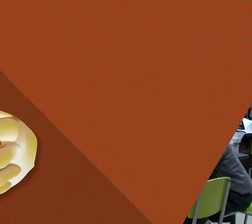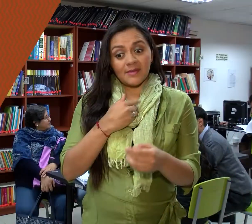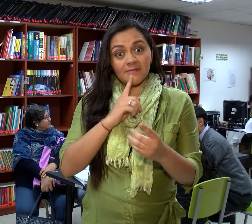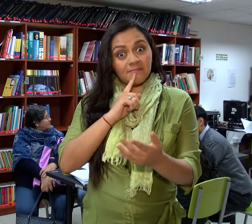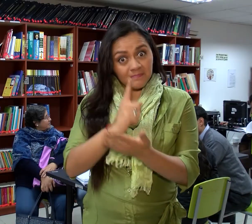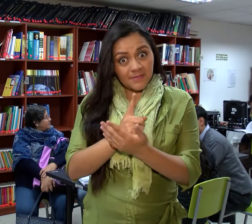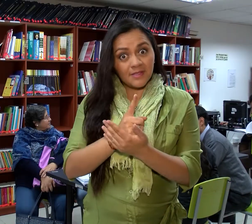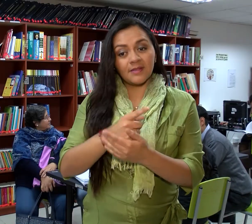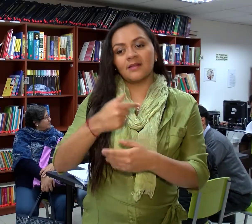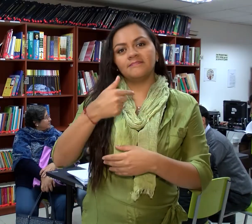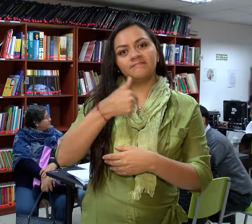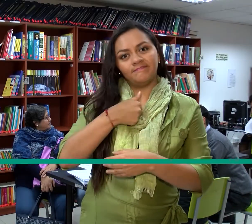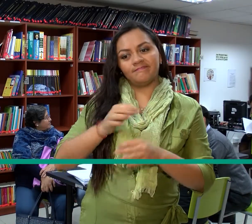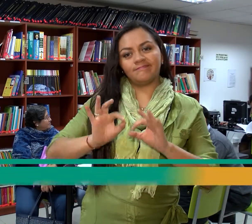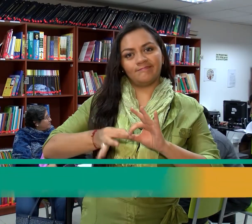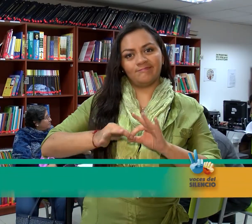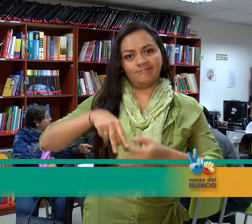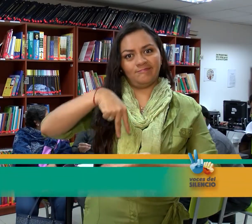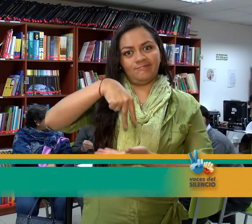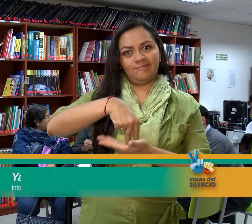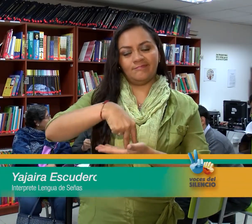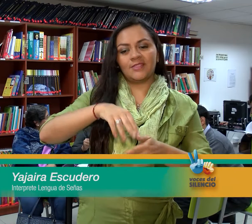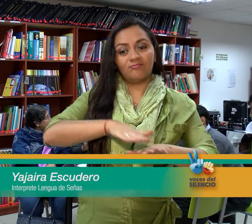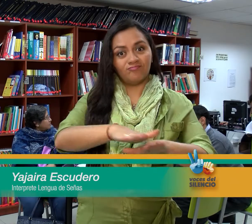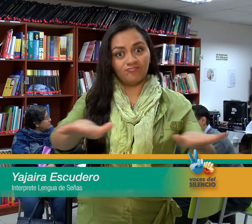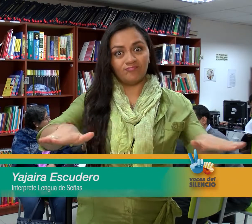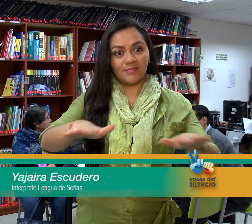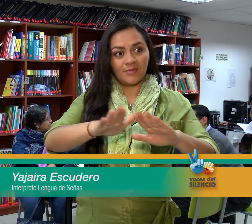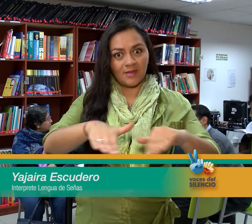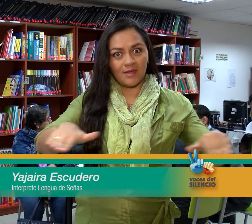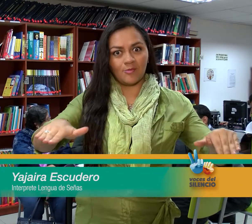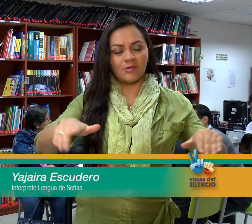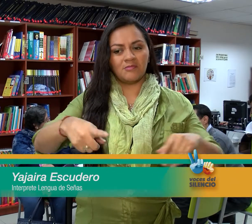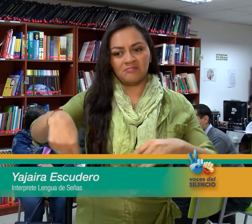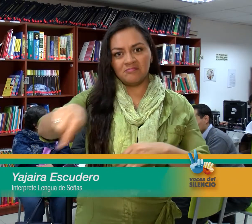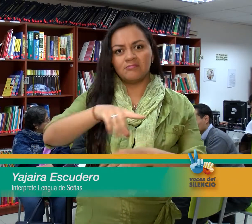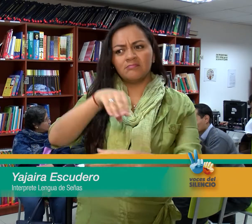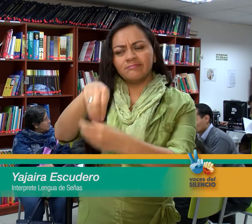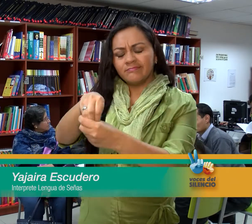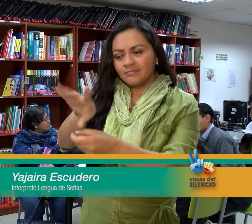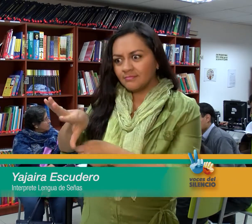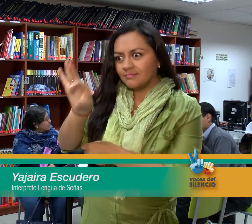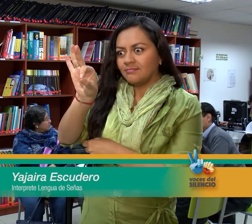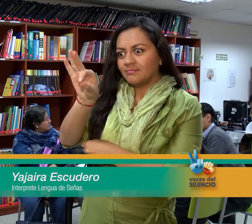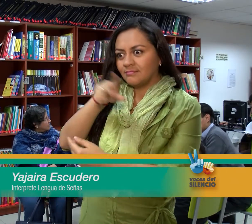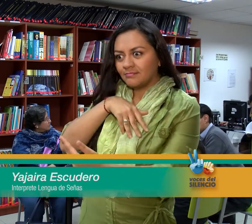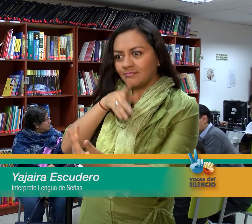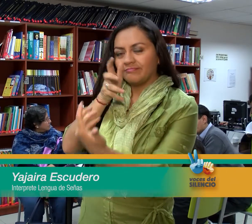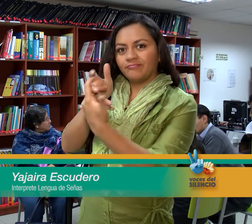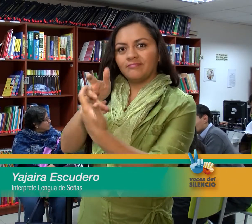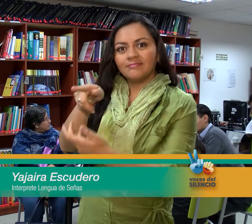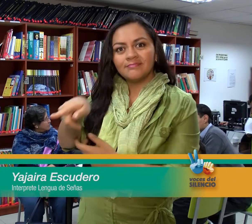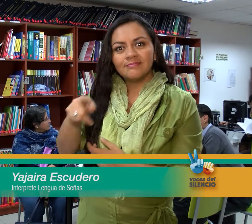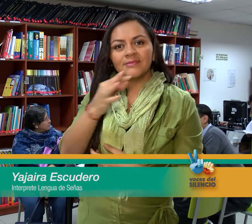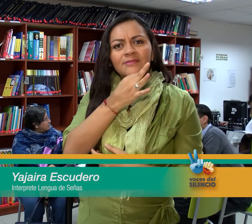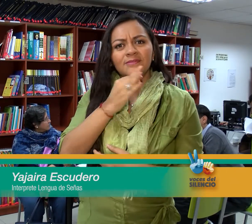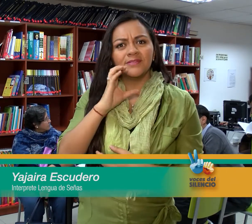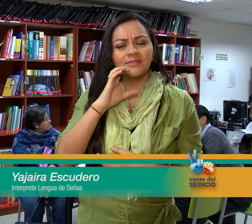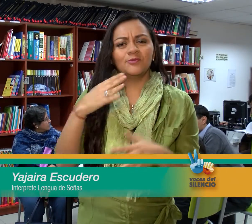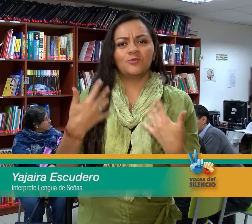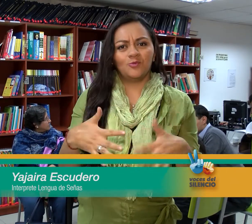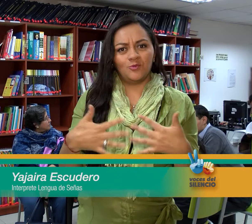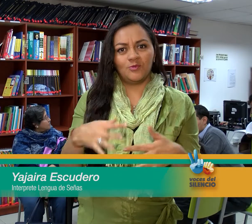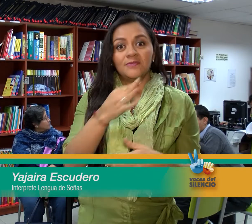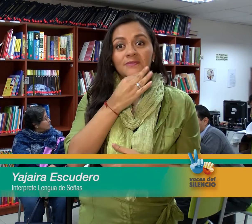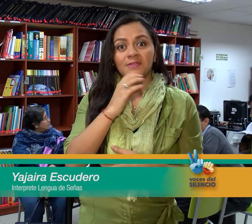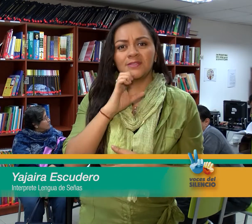Es muy grato cuando te encuentras con personas como Francisco. Al estar trabajando como intérprete en el aula, hay que prestar atención a todo